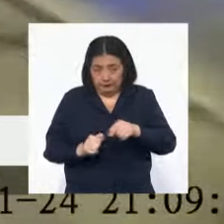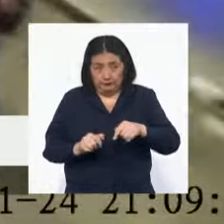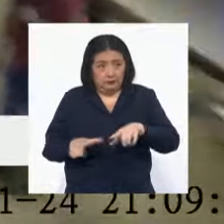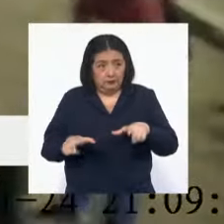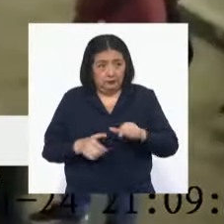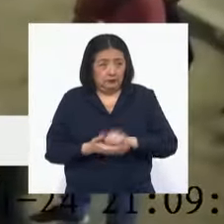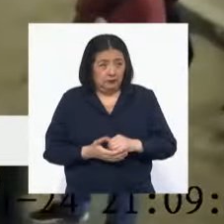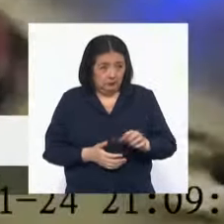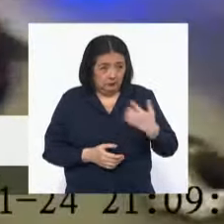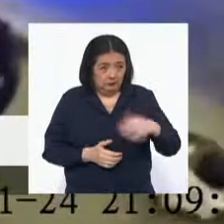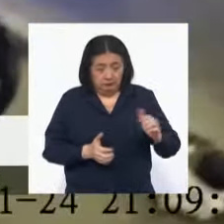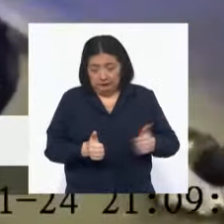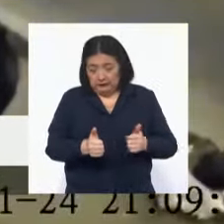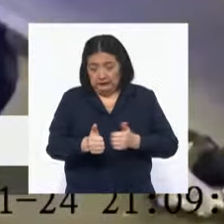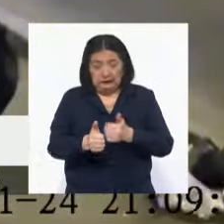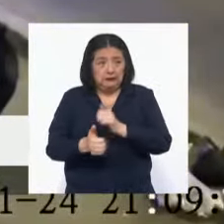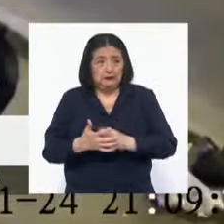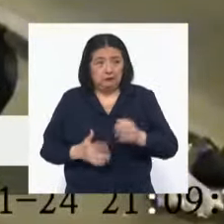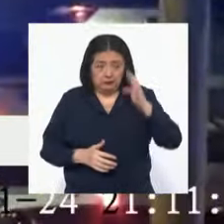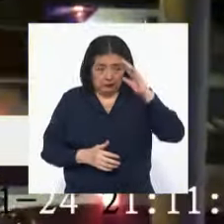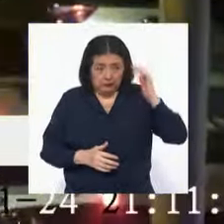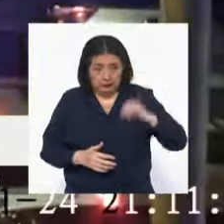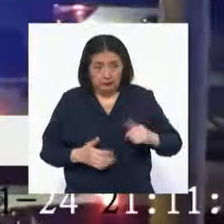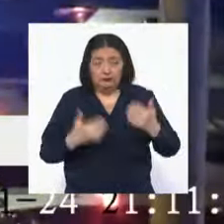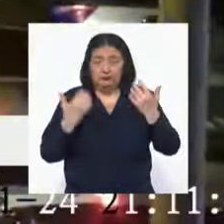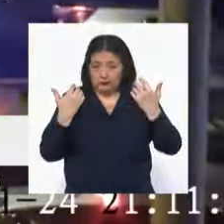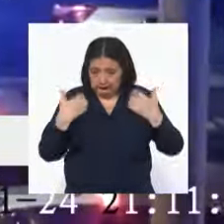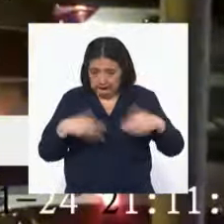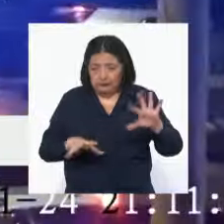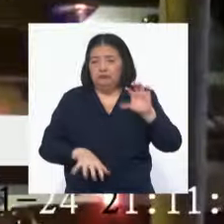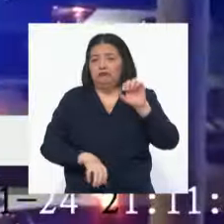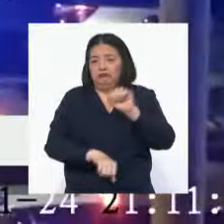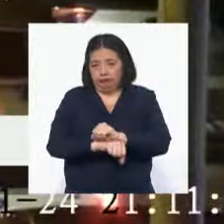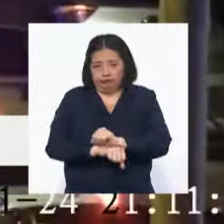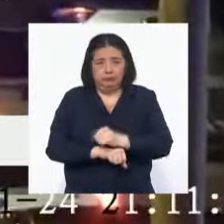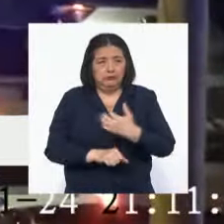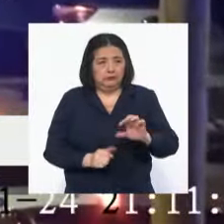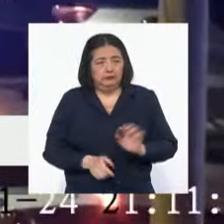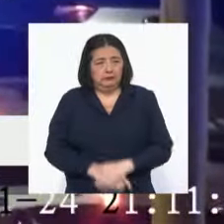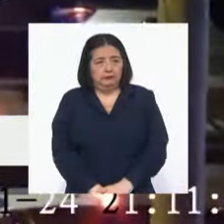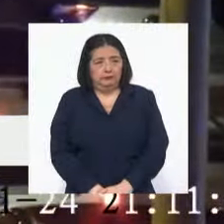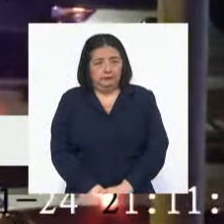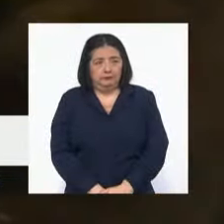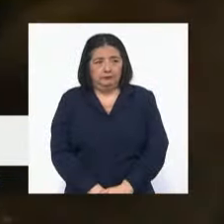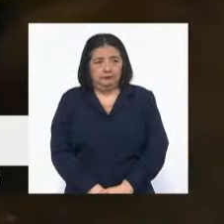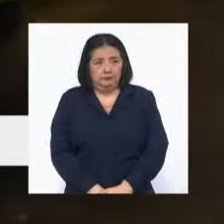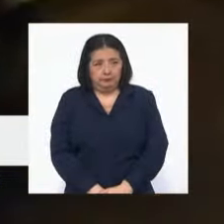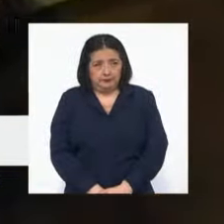zona, mientras son perseguidos por los serenos, quienes finalmente logran reducirlos y capturarlos.